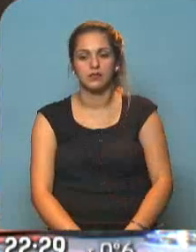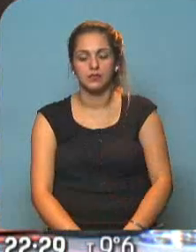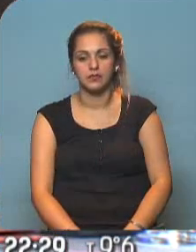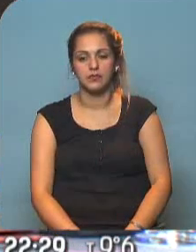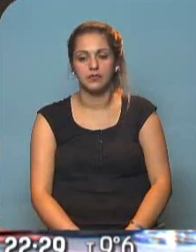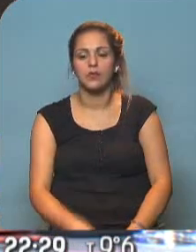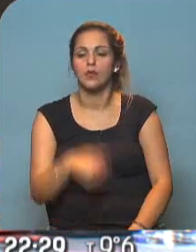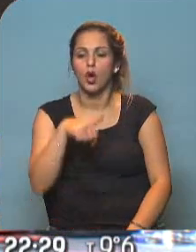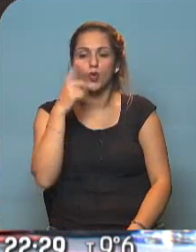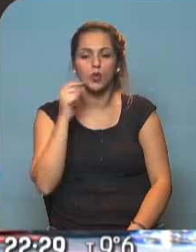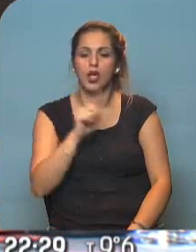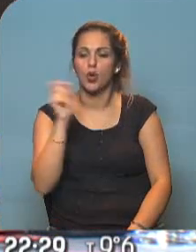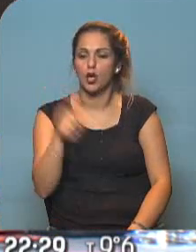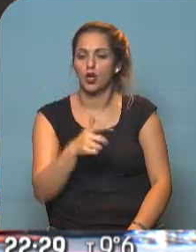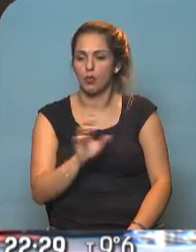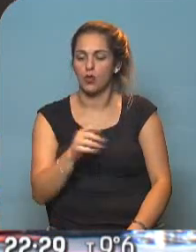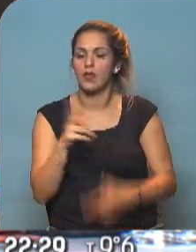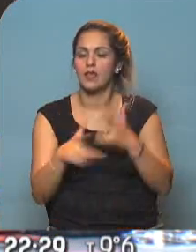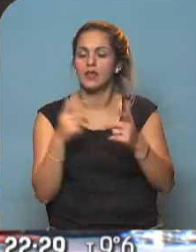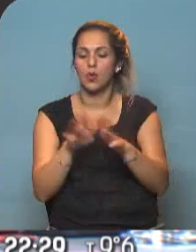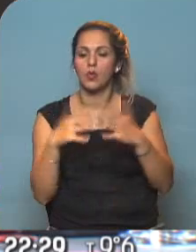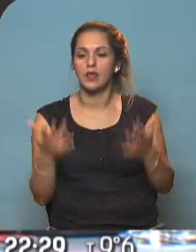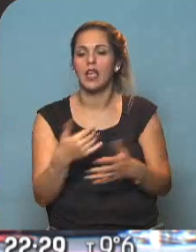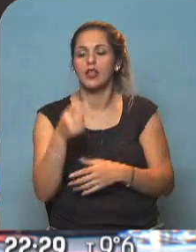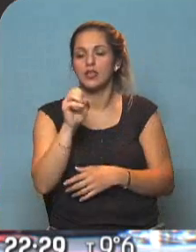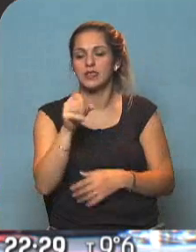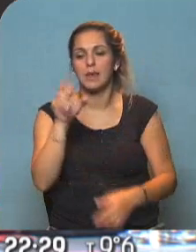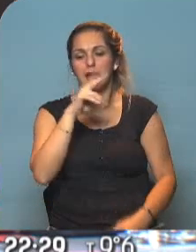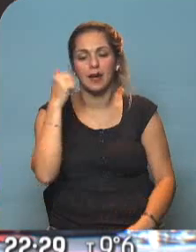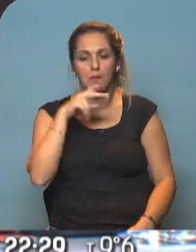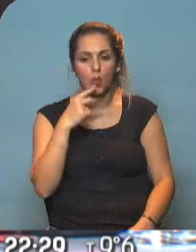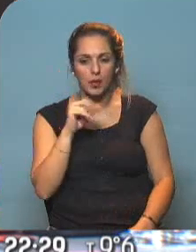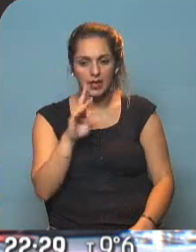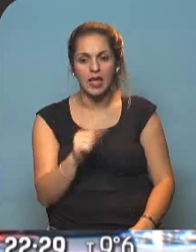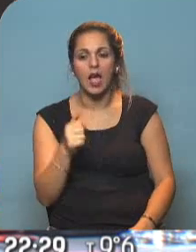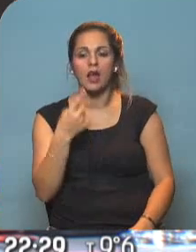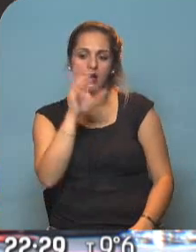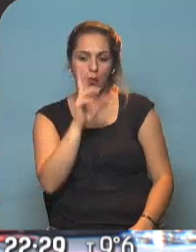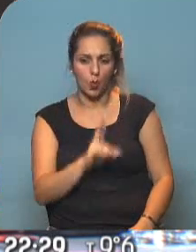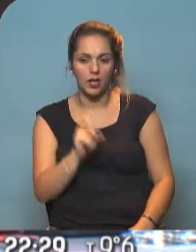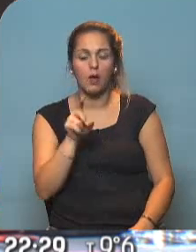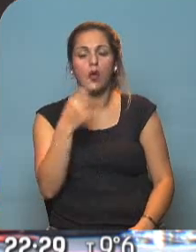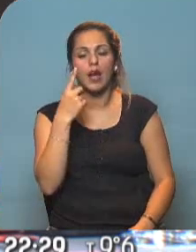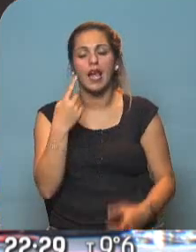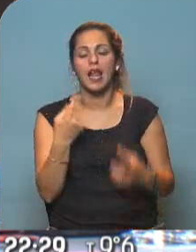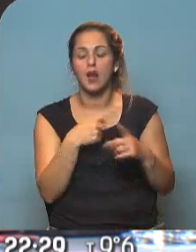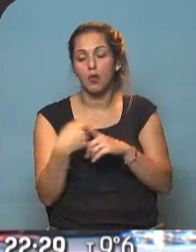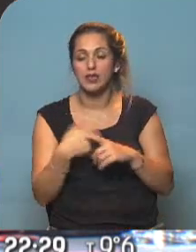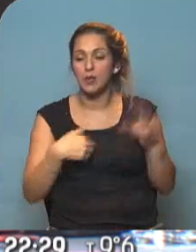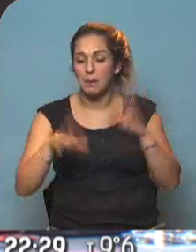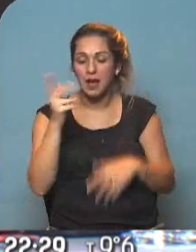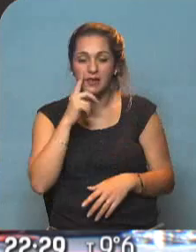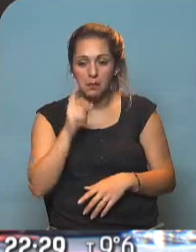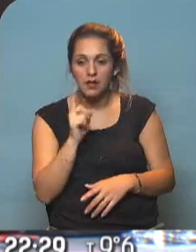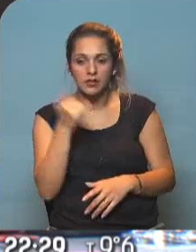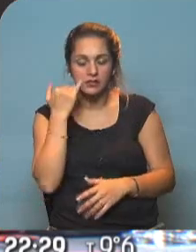No es un día común el de hoy, decía un editorial del diario La República. No es un día común porque el político más explosivo y peligroso que tiene Italia acaba